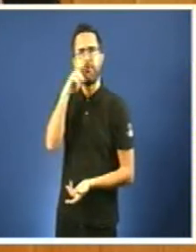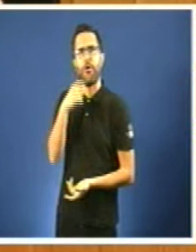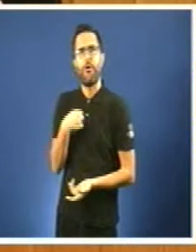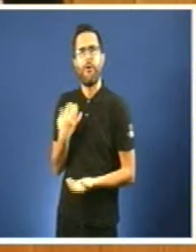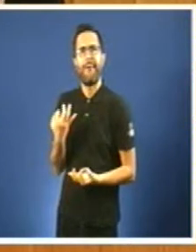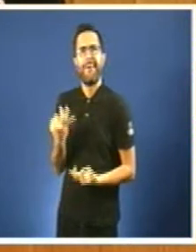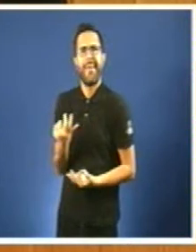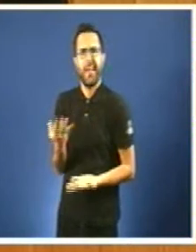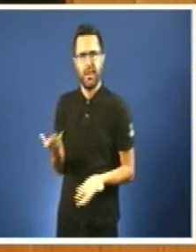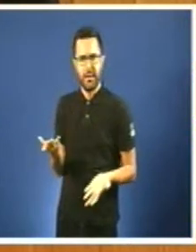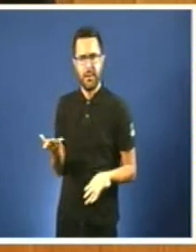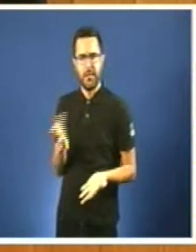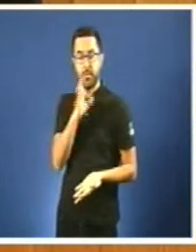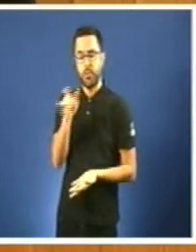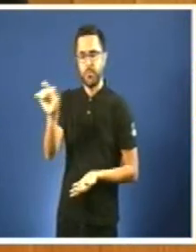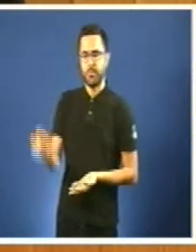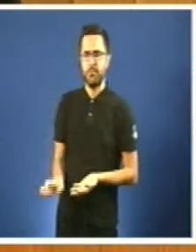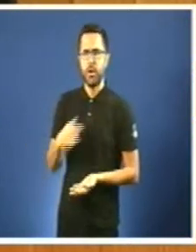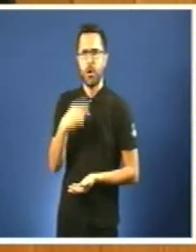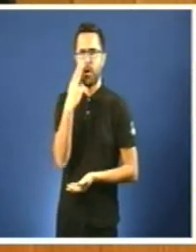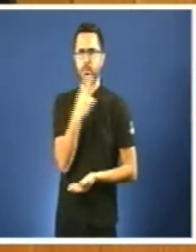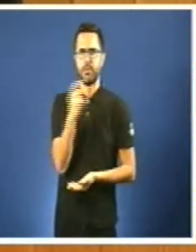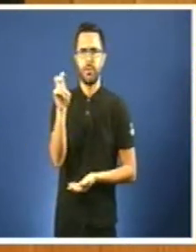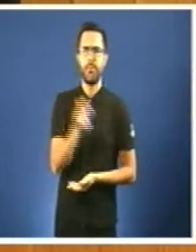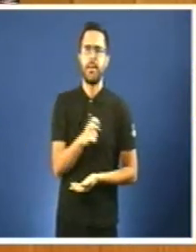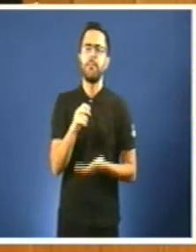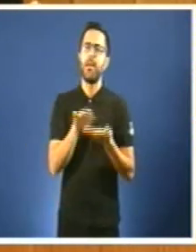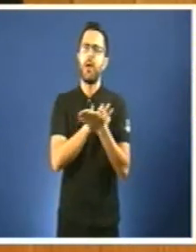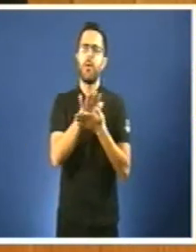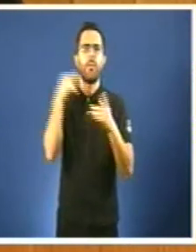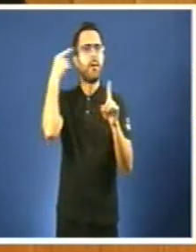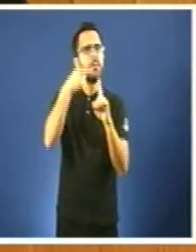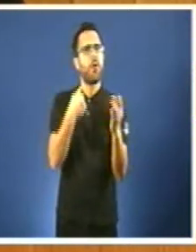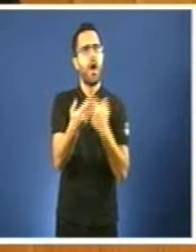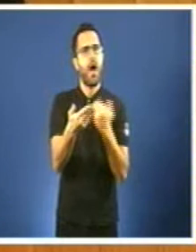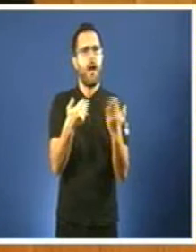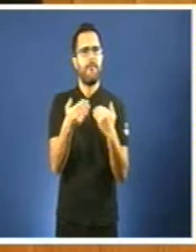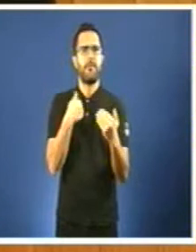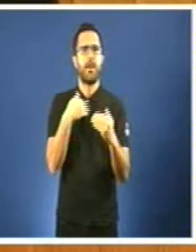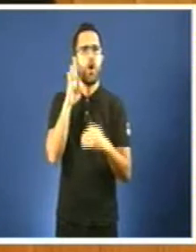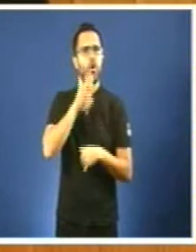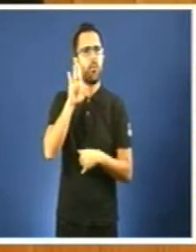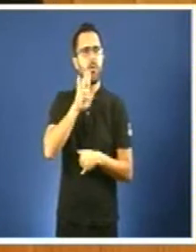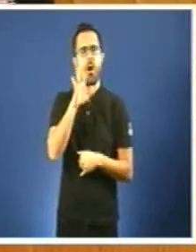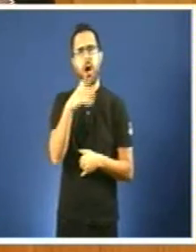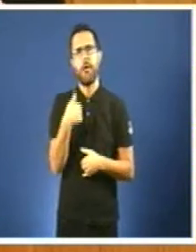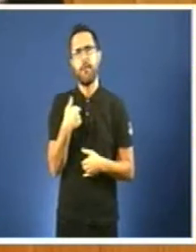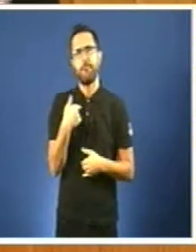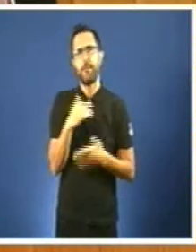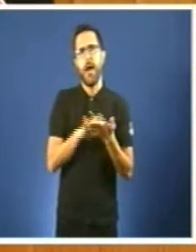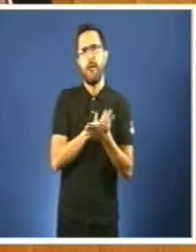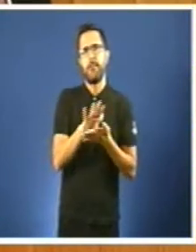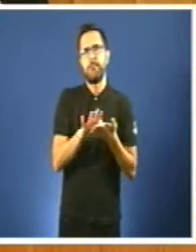se comprometeu a comparecer para falar da corrupción e agora pasa de puntillas. Falou da corrupción